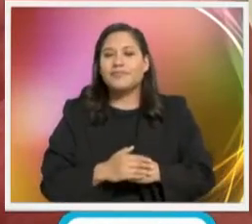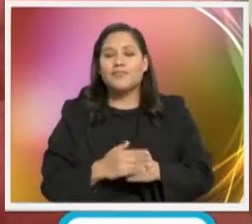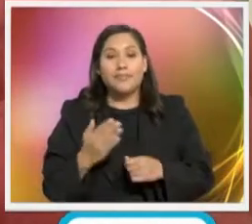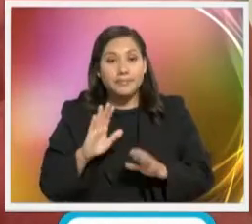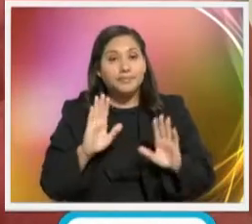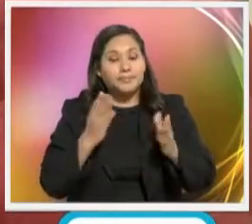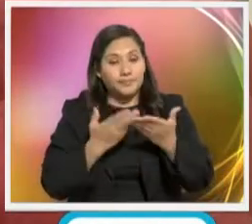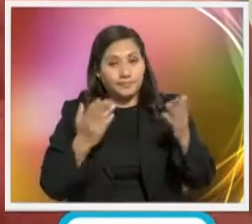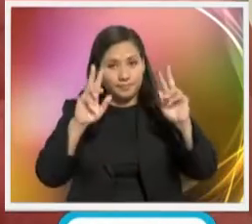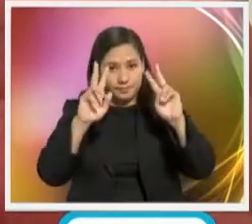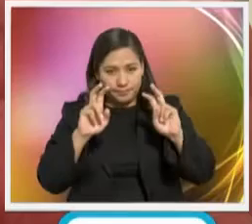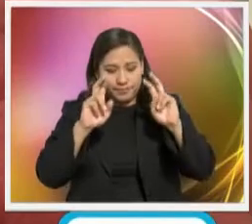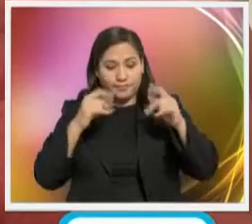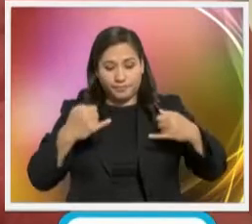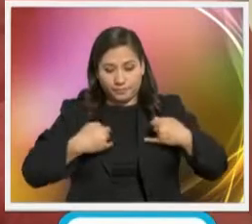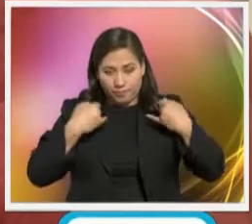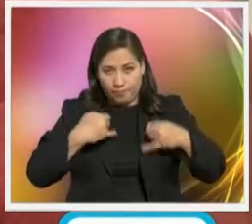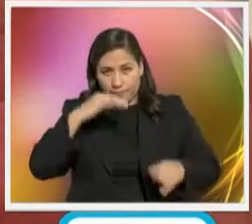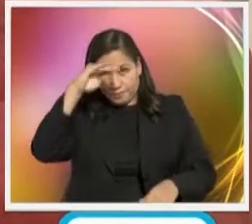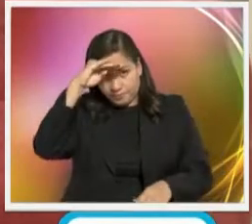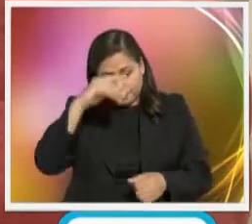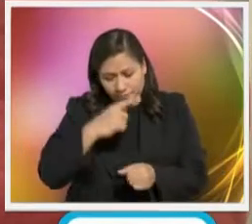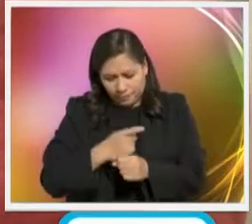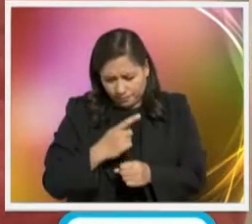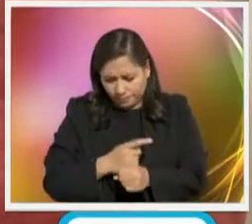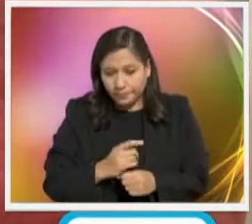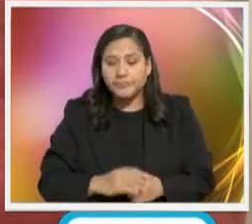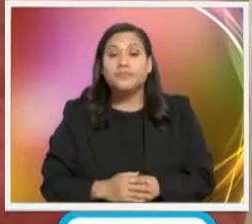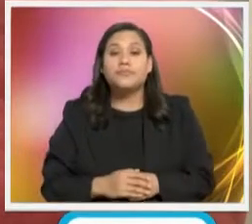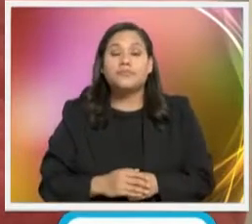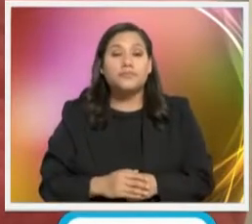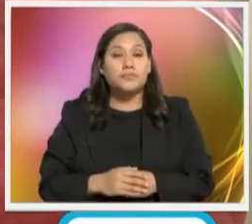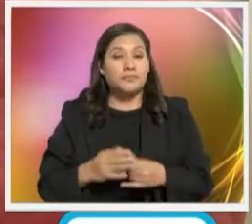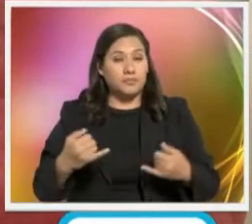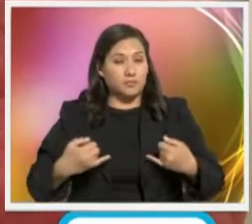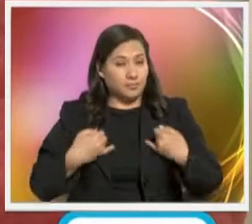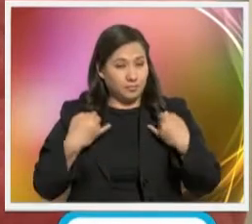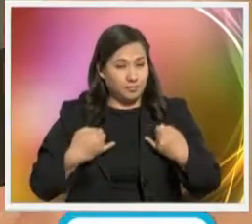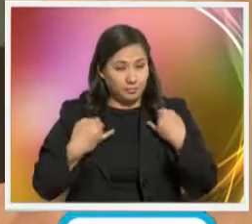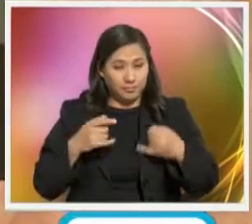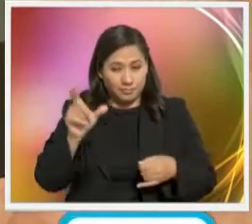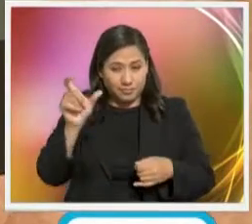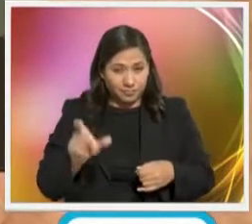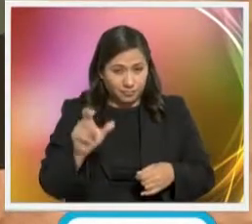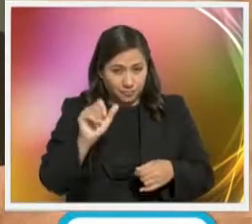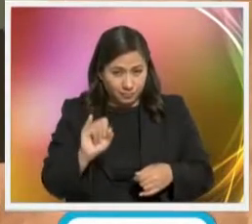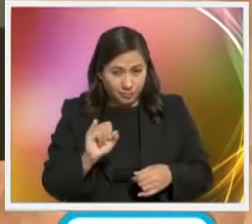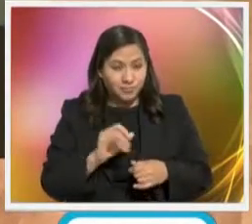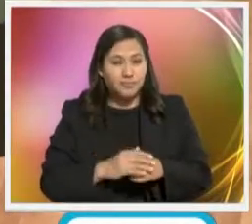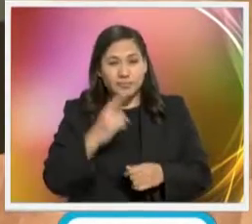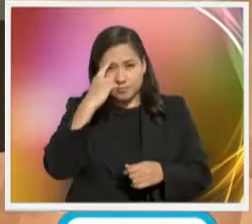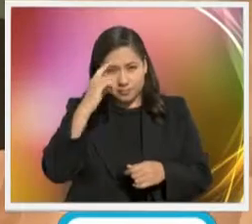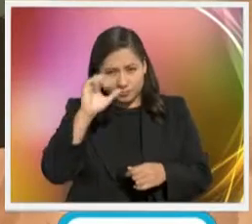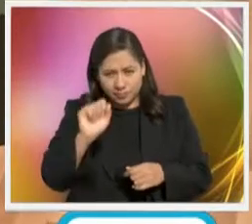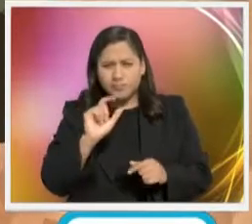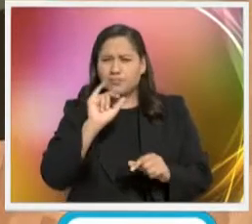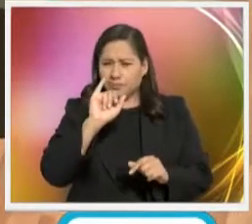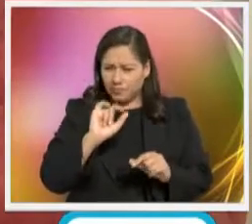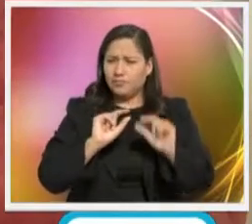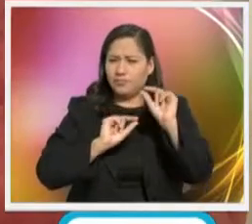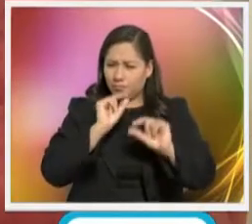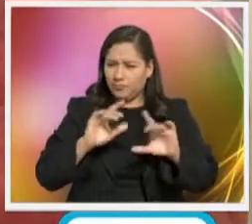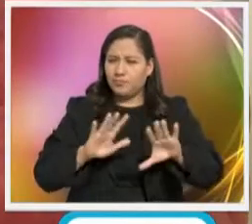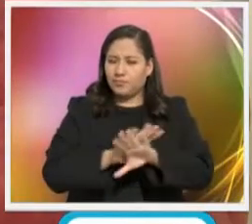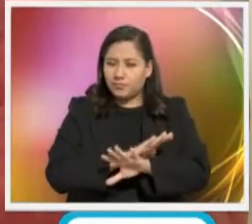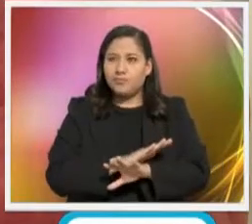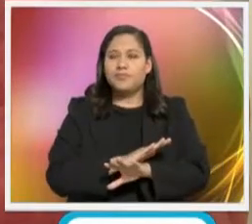bueno, vamos hablando de juventud, pensemos primero que la juventud como tal es un concepto que sí ha ido evolucionando a través